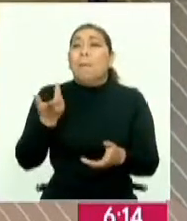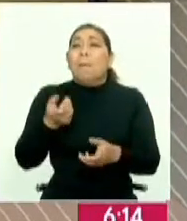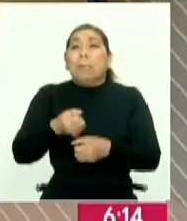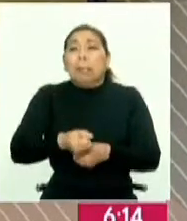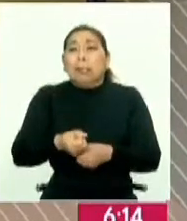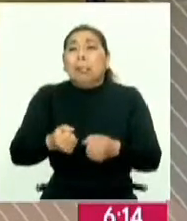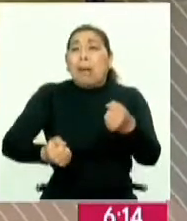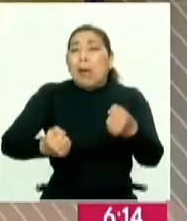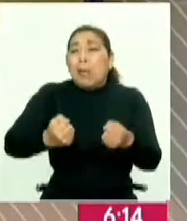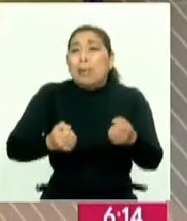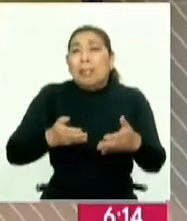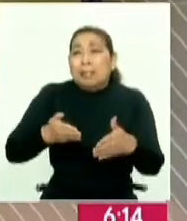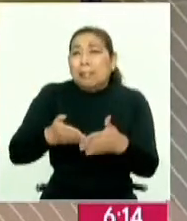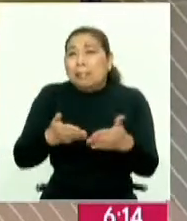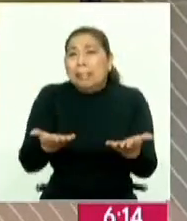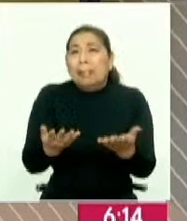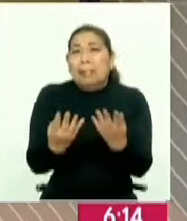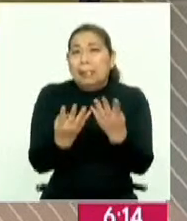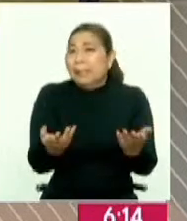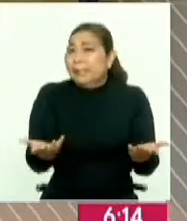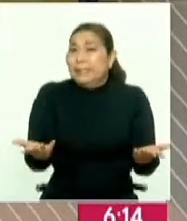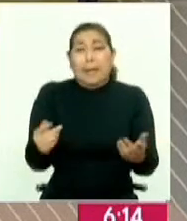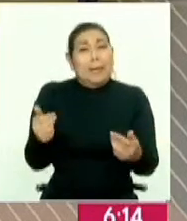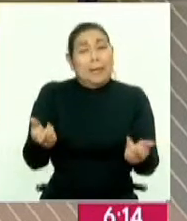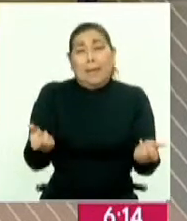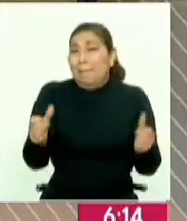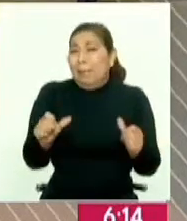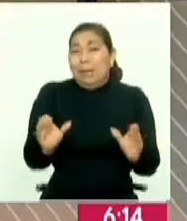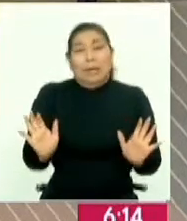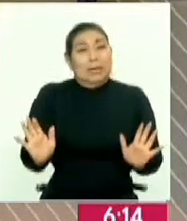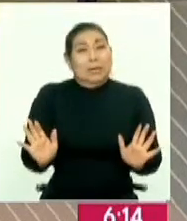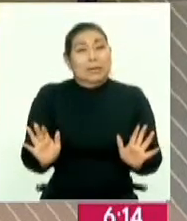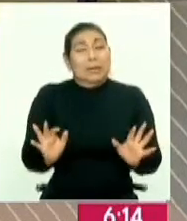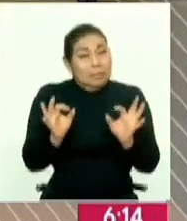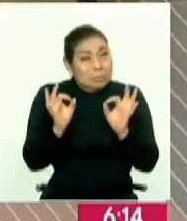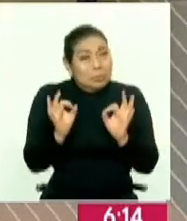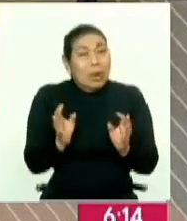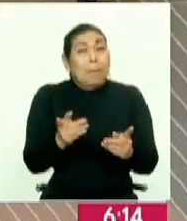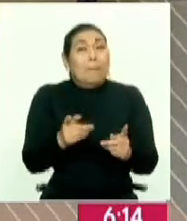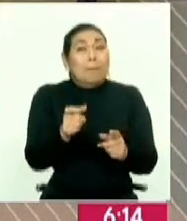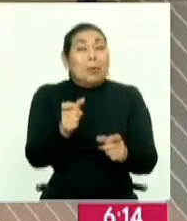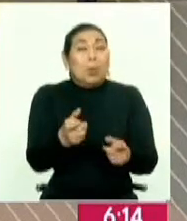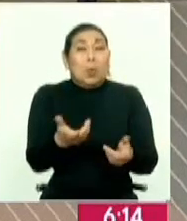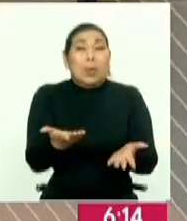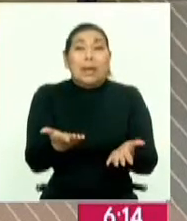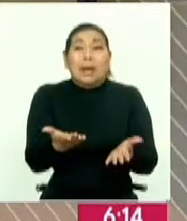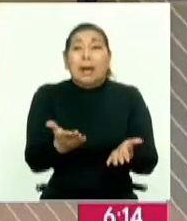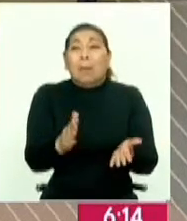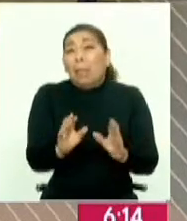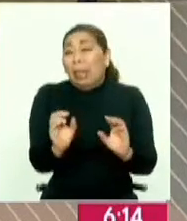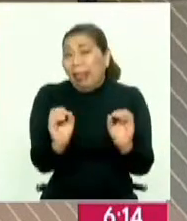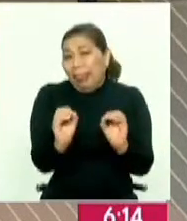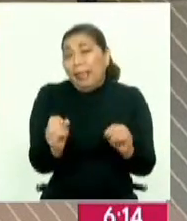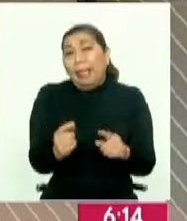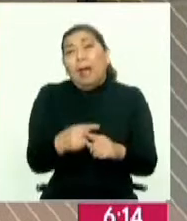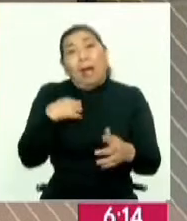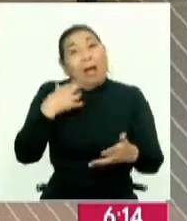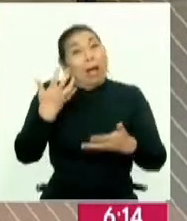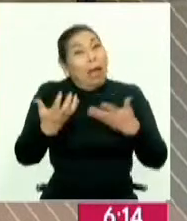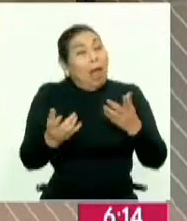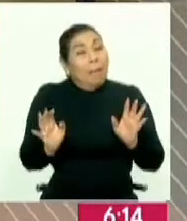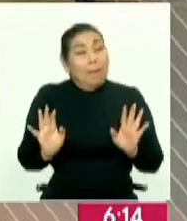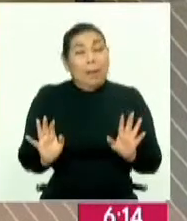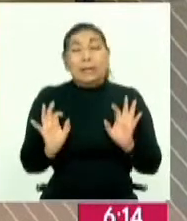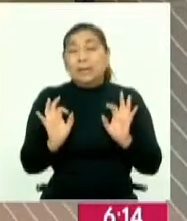del siniestro aquí ha podido ocurrir algo peor todavía no se registran víctimas que lamentar pero si es